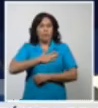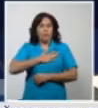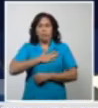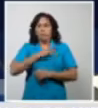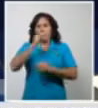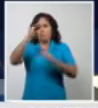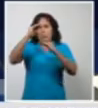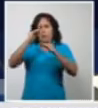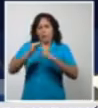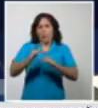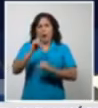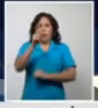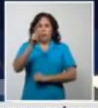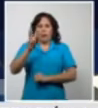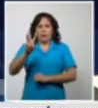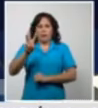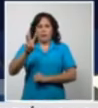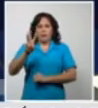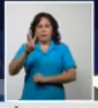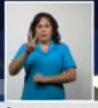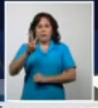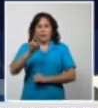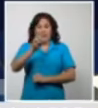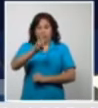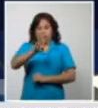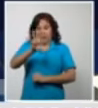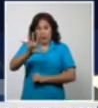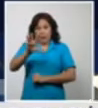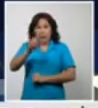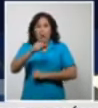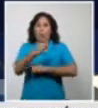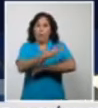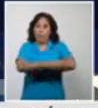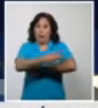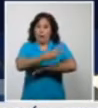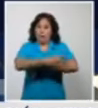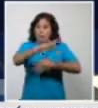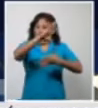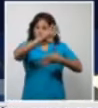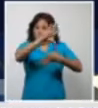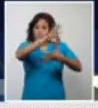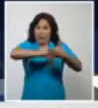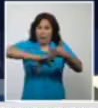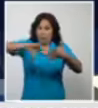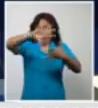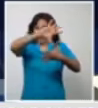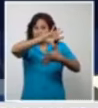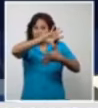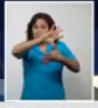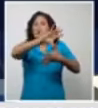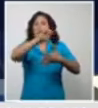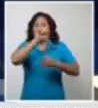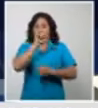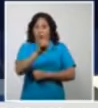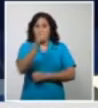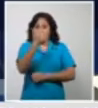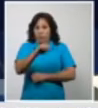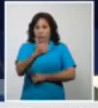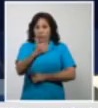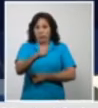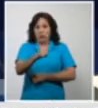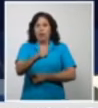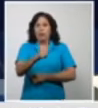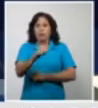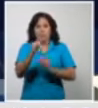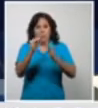13. De los 35 países que tiene la región de las Américas, pues 10 tienen la tasa